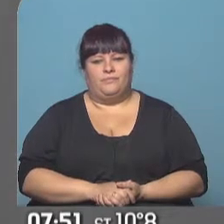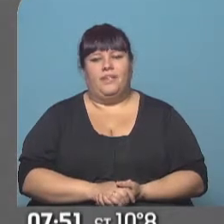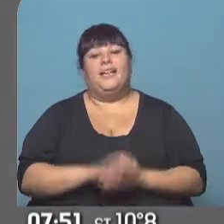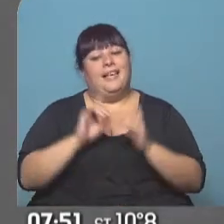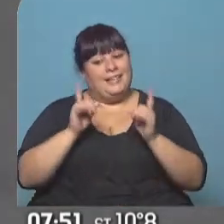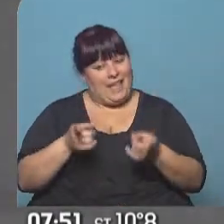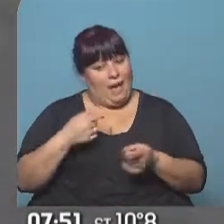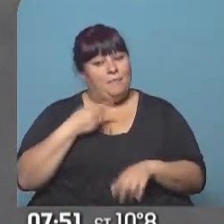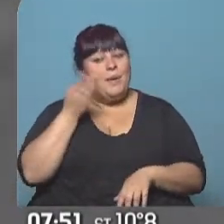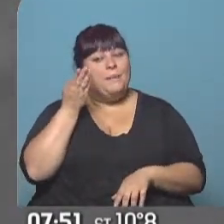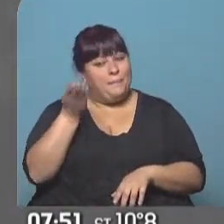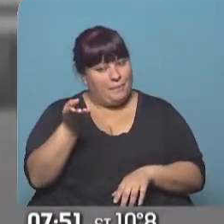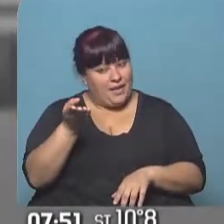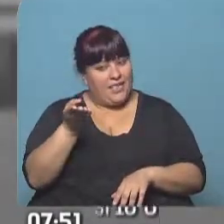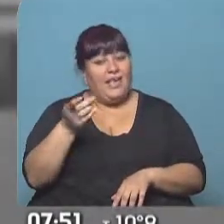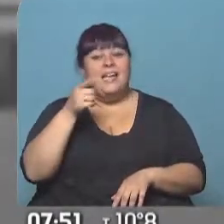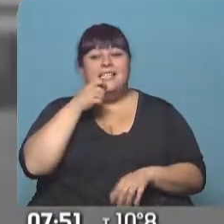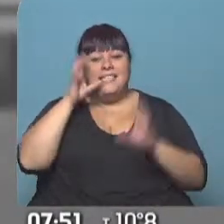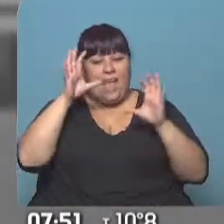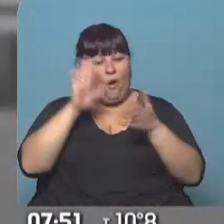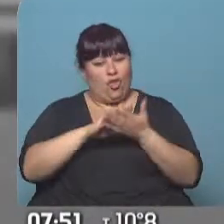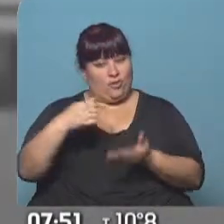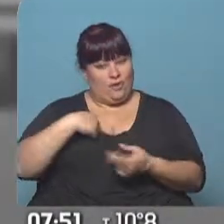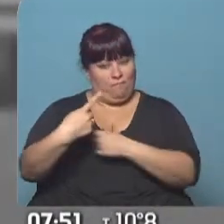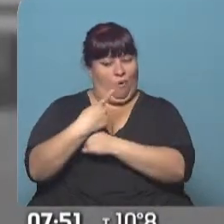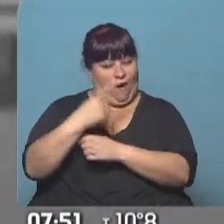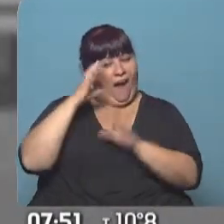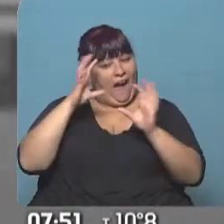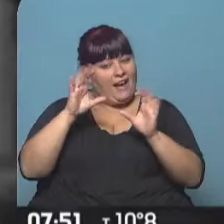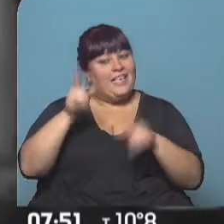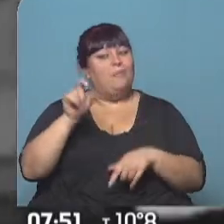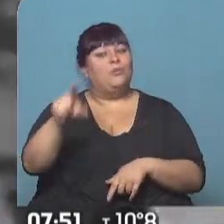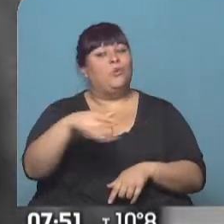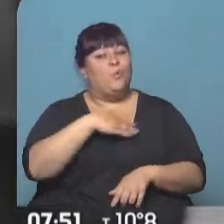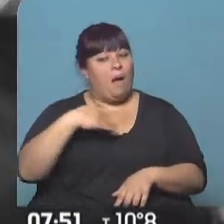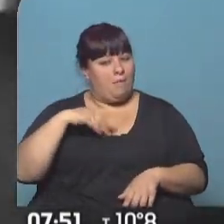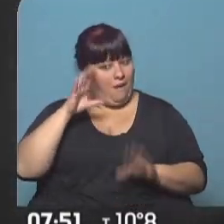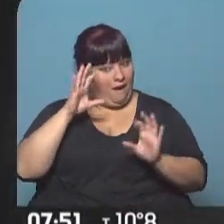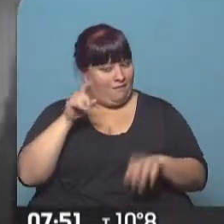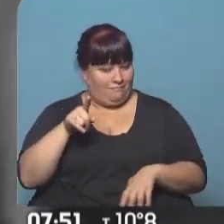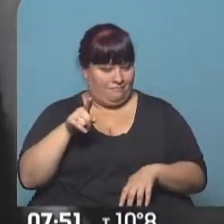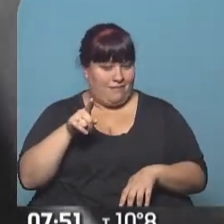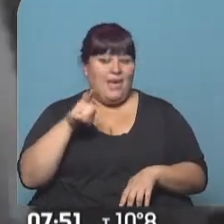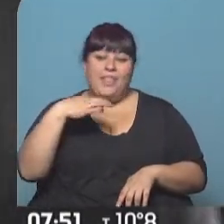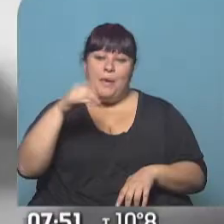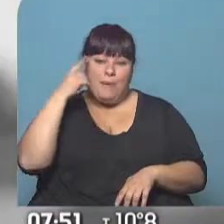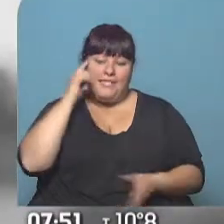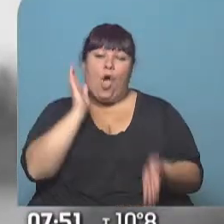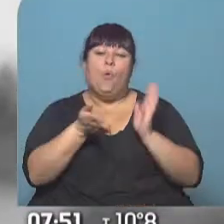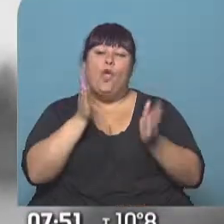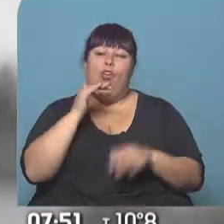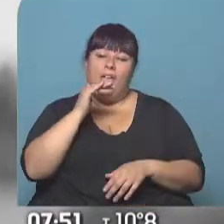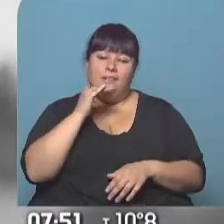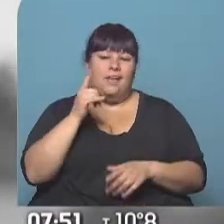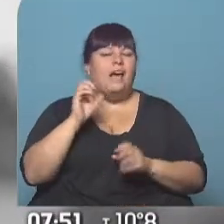Pero también te queremos pedir que cuando te acuerdes de nosotras, te acuerdes de la tuya. Y pienses que la violencia